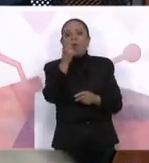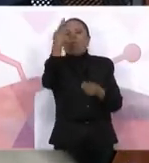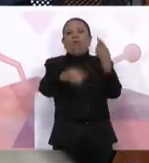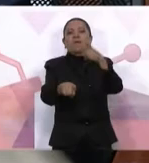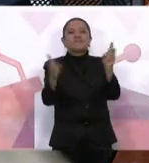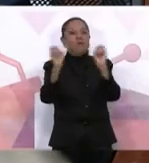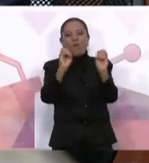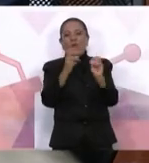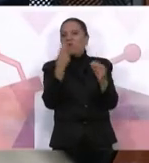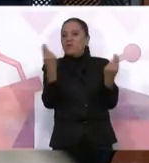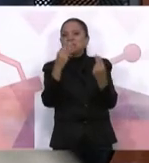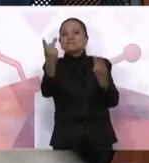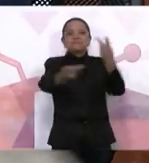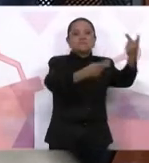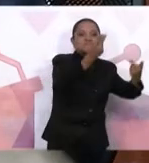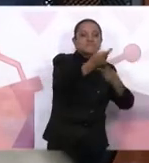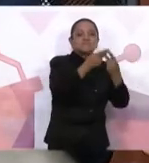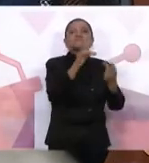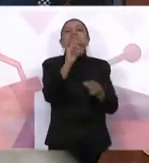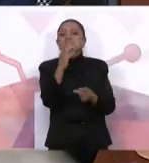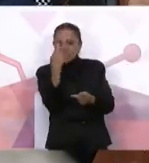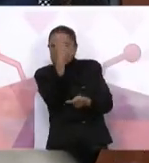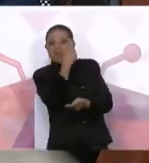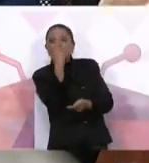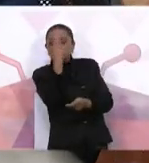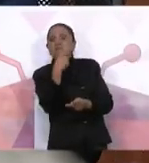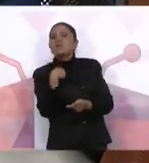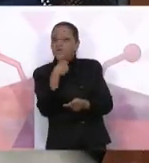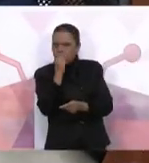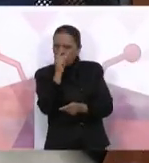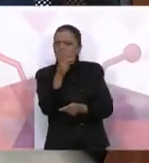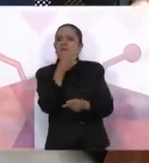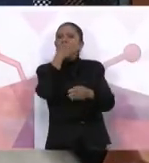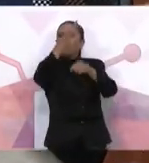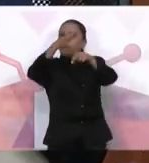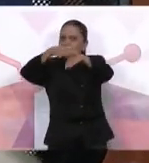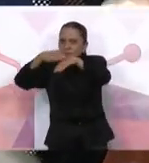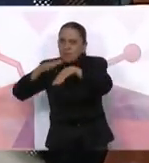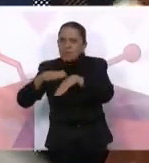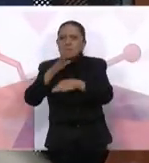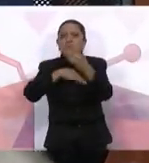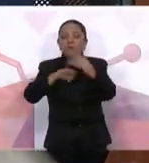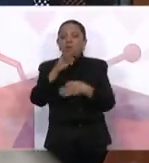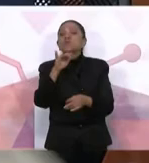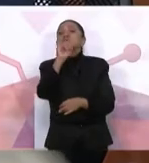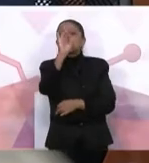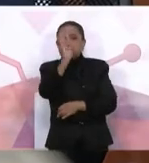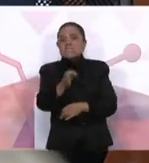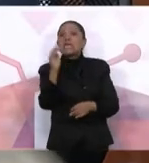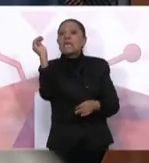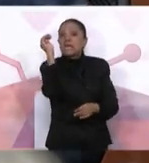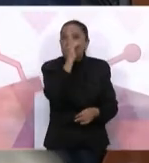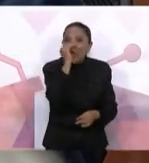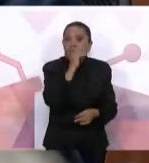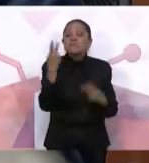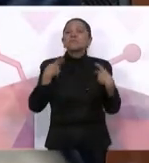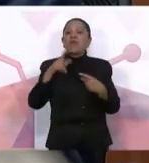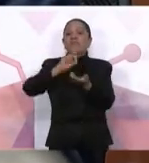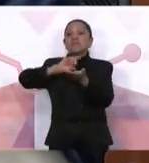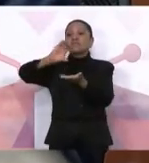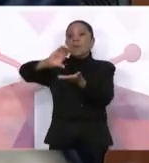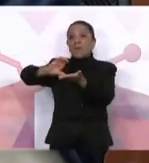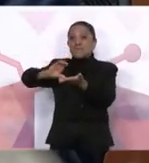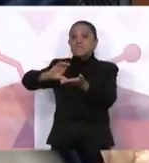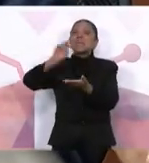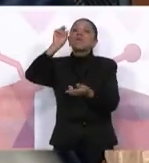si estoy planteando también lo he hecho público gratuidad en el transporte a discapacitados a mujeres